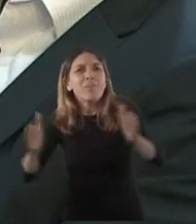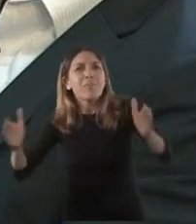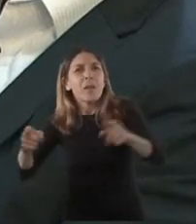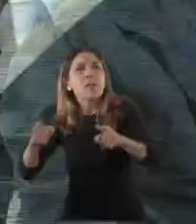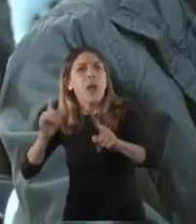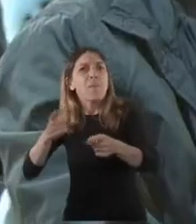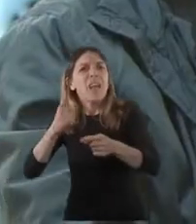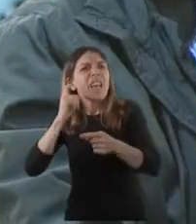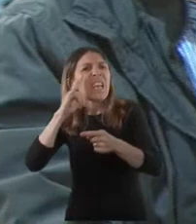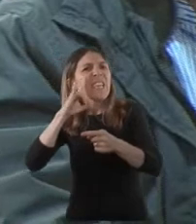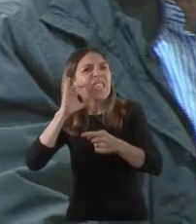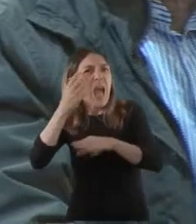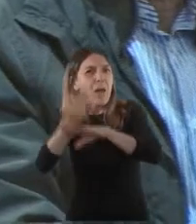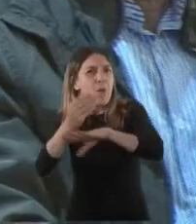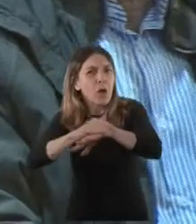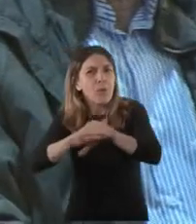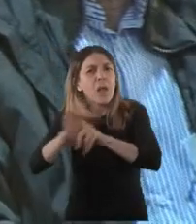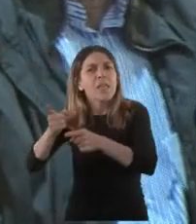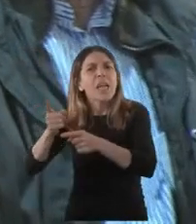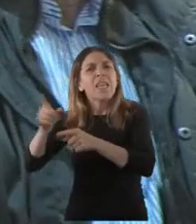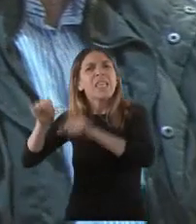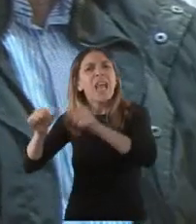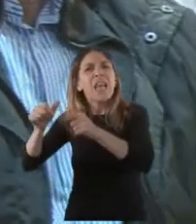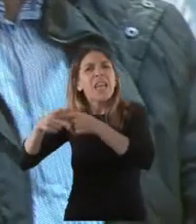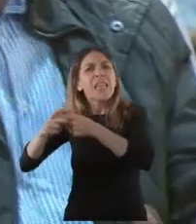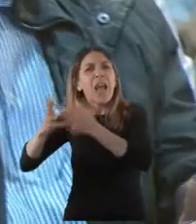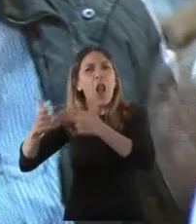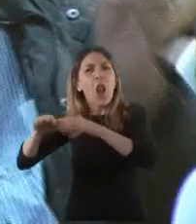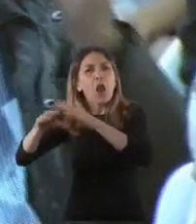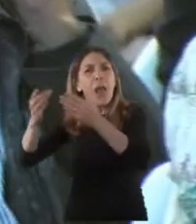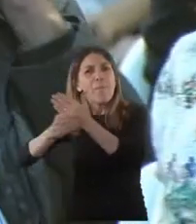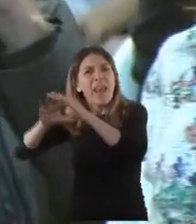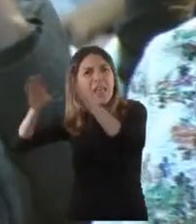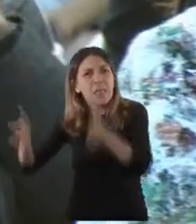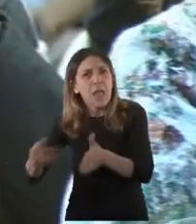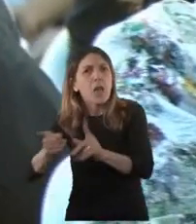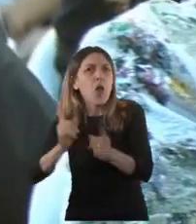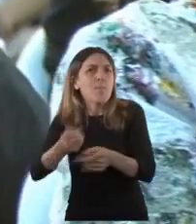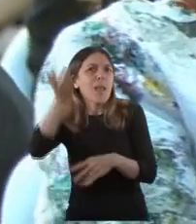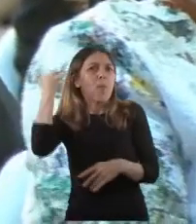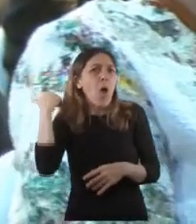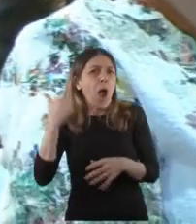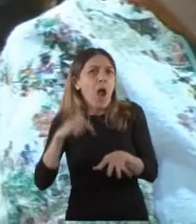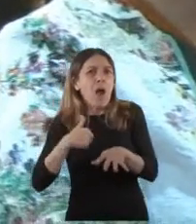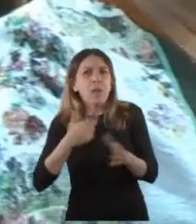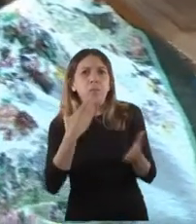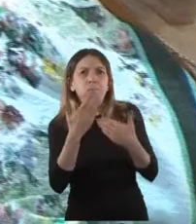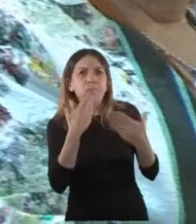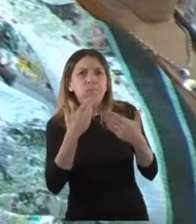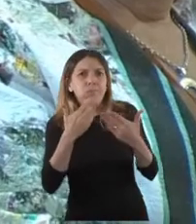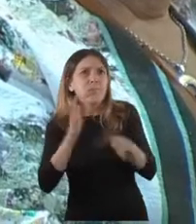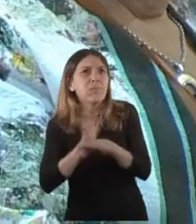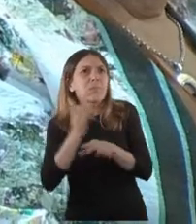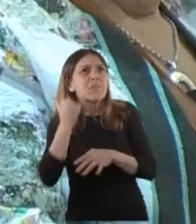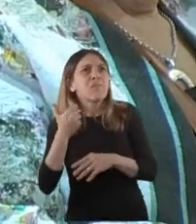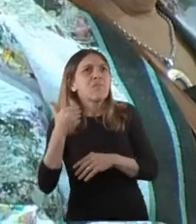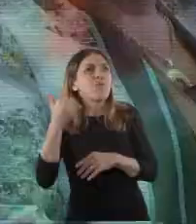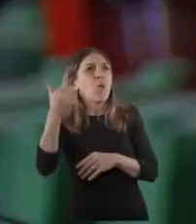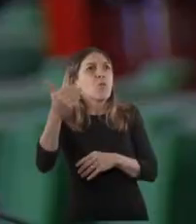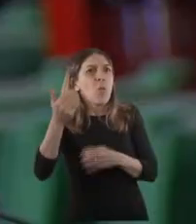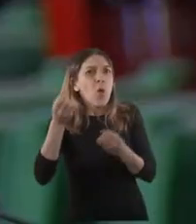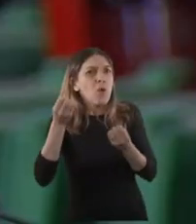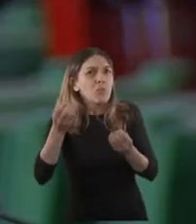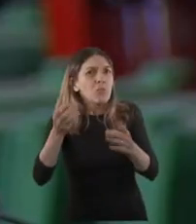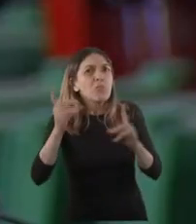Meredith, donde Ciencia y Tecnología, que veníamos hablando, como comentaba antes Leandro, que el futuro está todo también, como todos